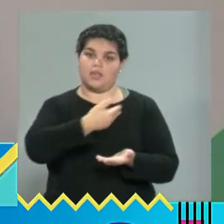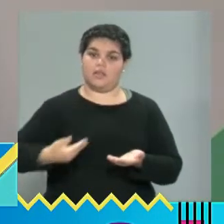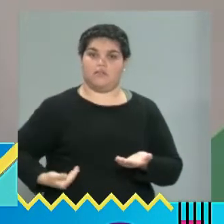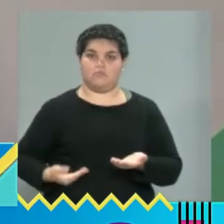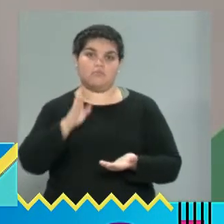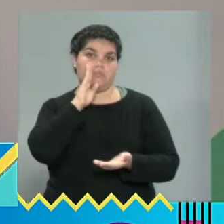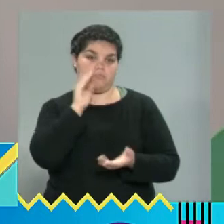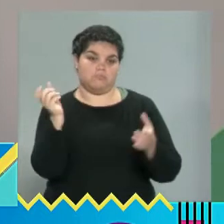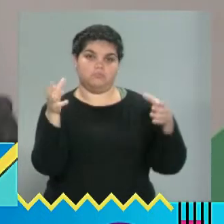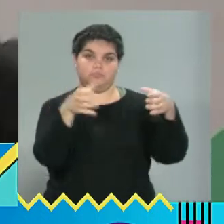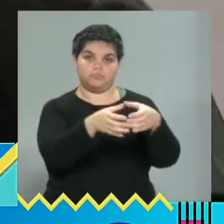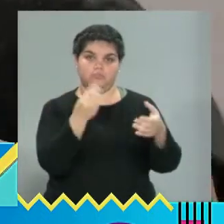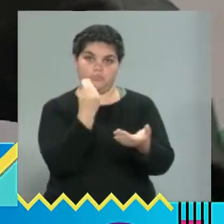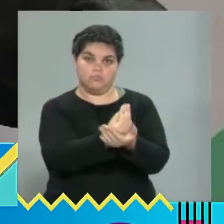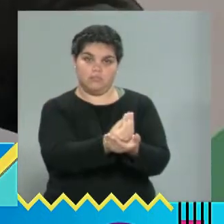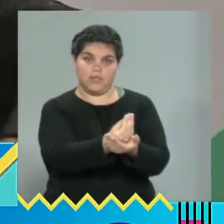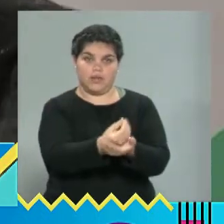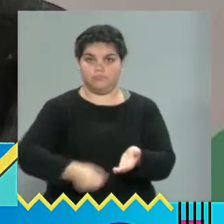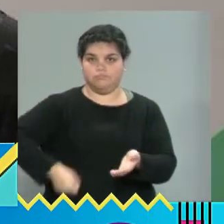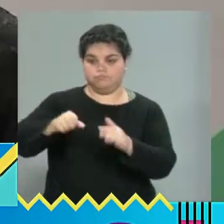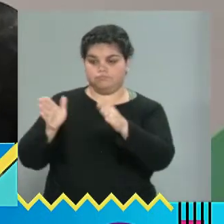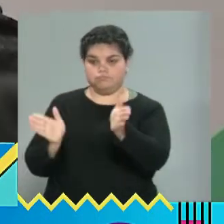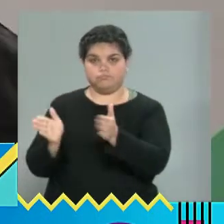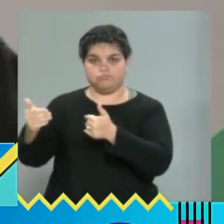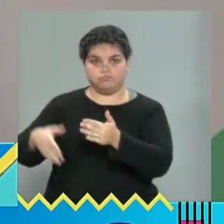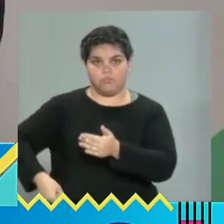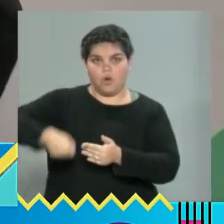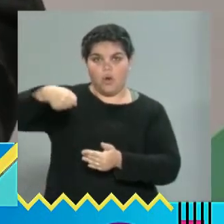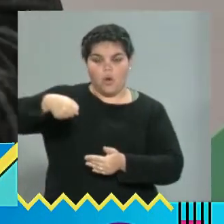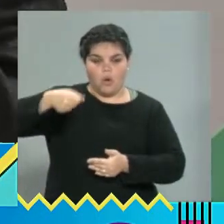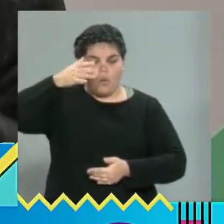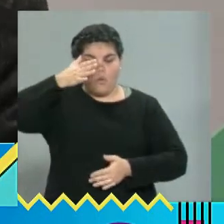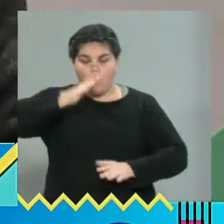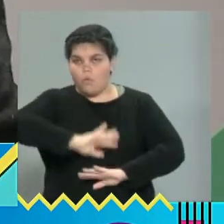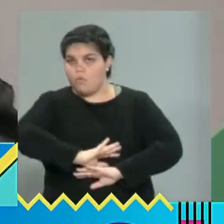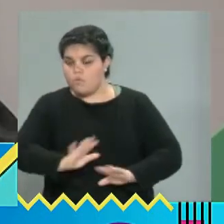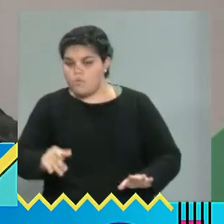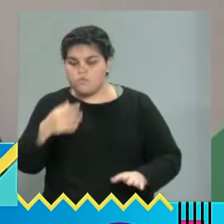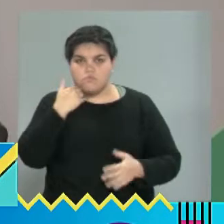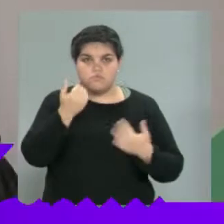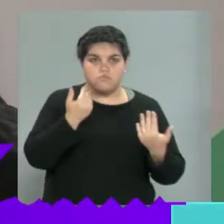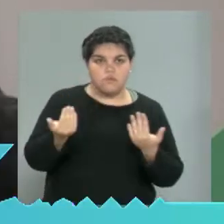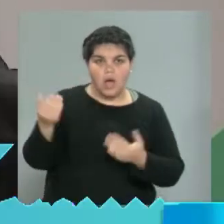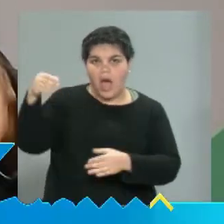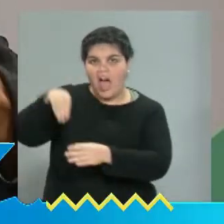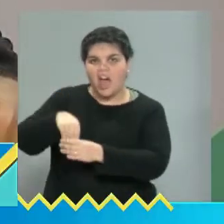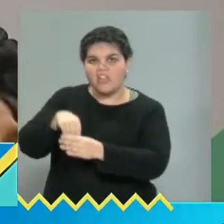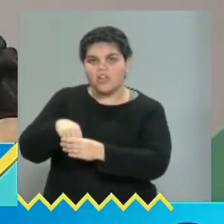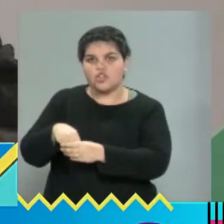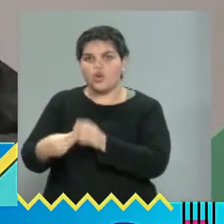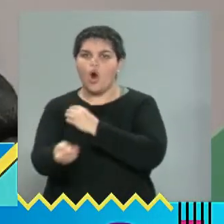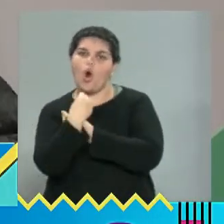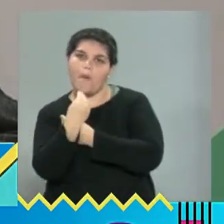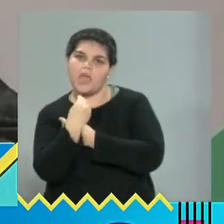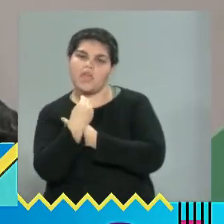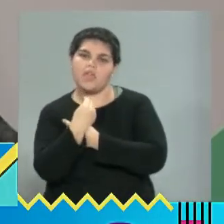época, y llevaba una maletita. Entonces, las medidas que se va a tomar este tipo. Y no sabían que ahí llevaba la comida, el pollo que le